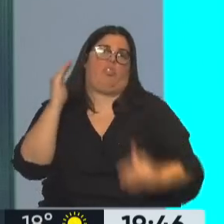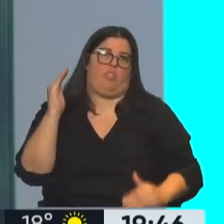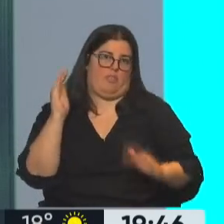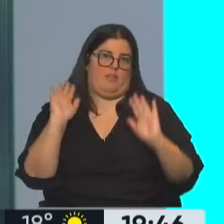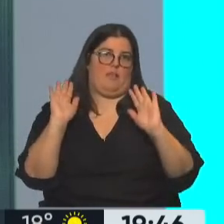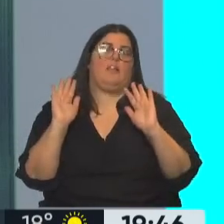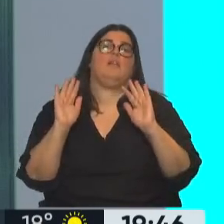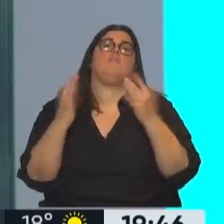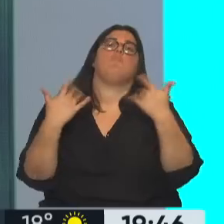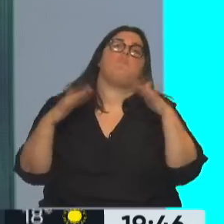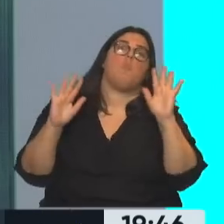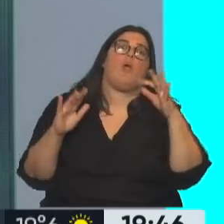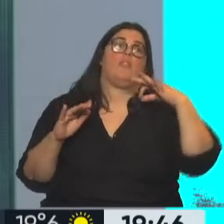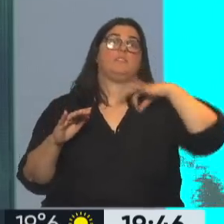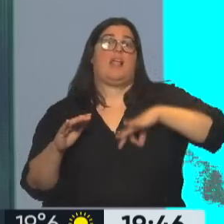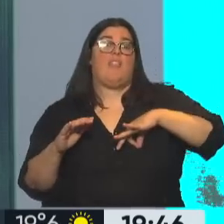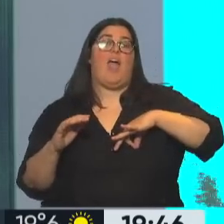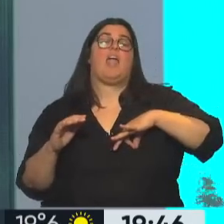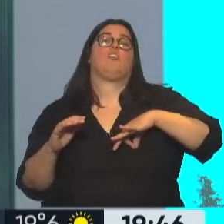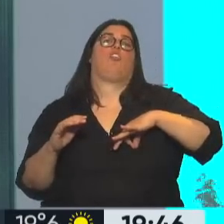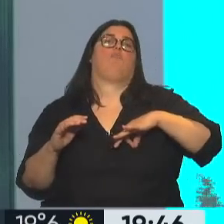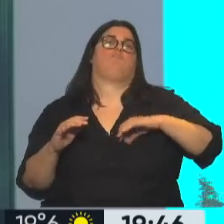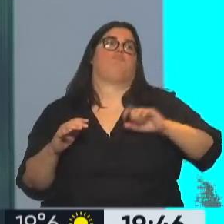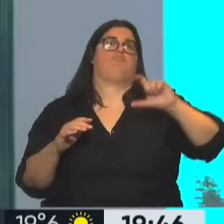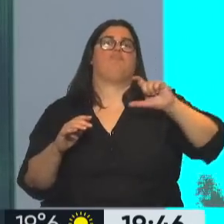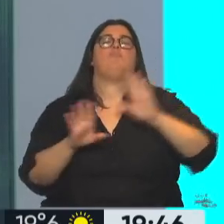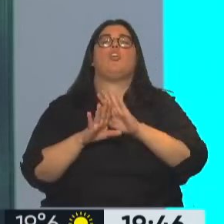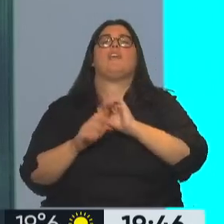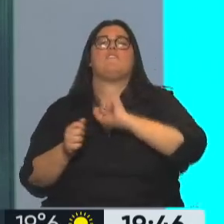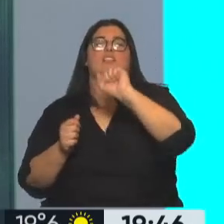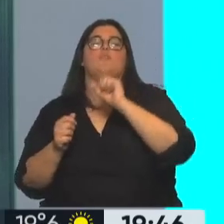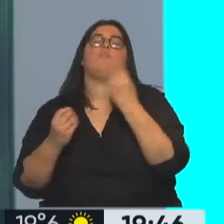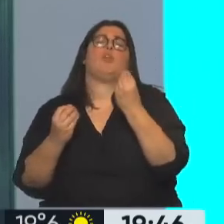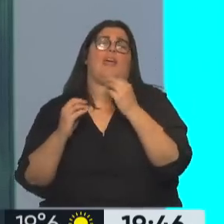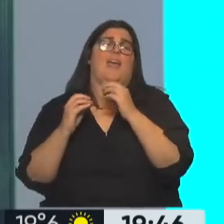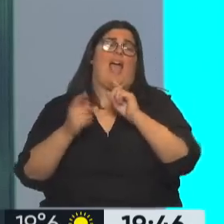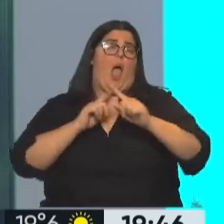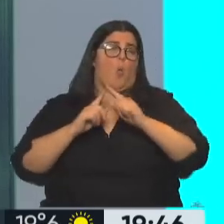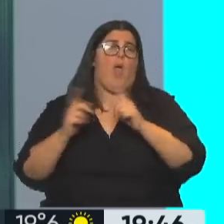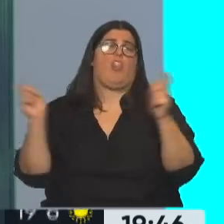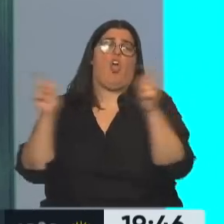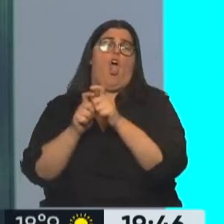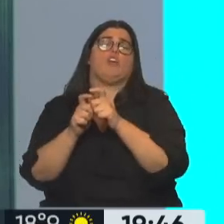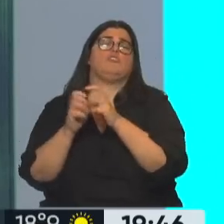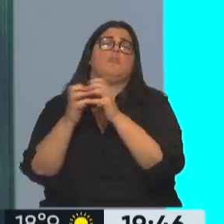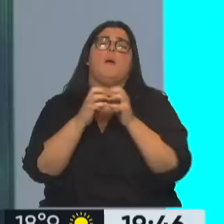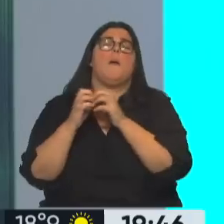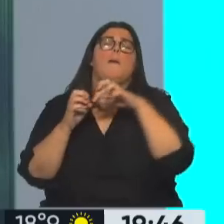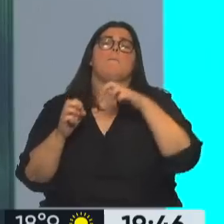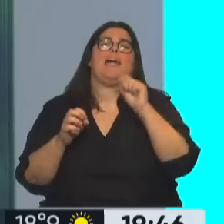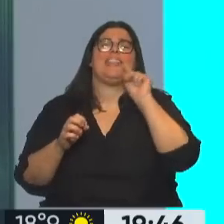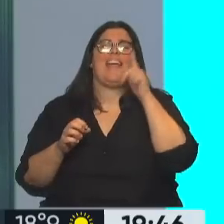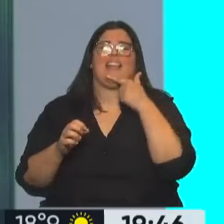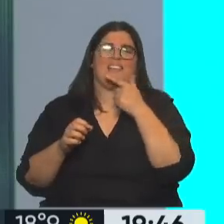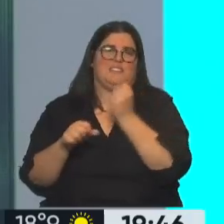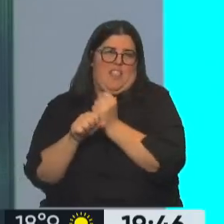que el salario le gane a la inflación, que la nominalidad, el acuerdo que hacen paritarios, porque los acuerdos paritarios hoy siguen a la